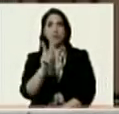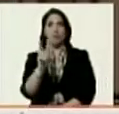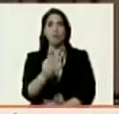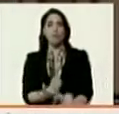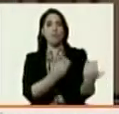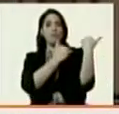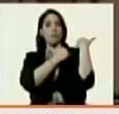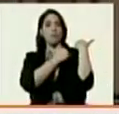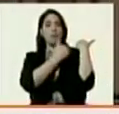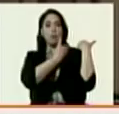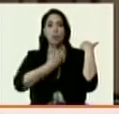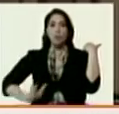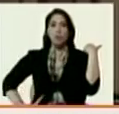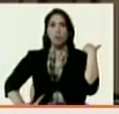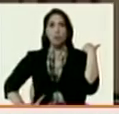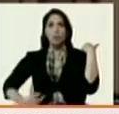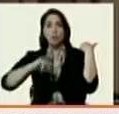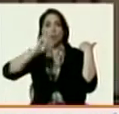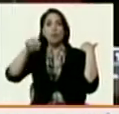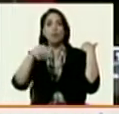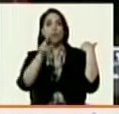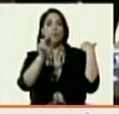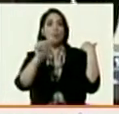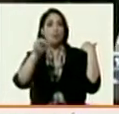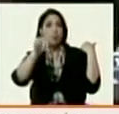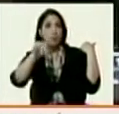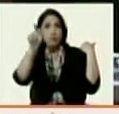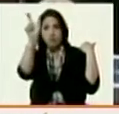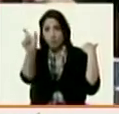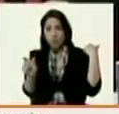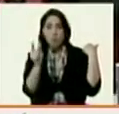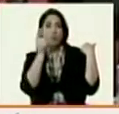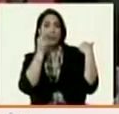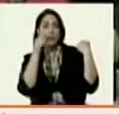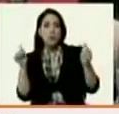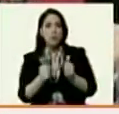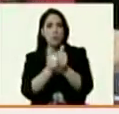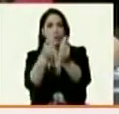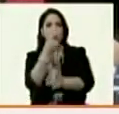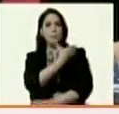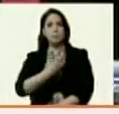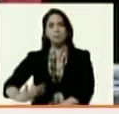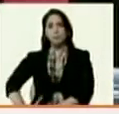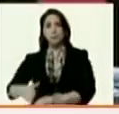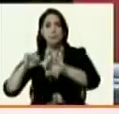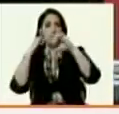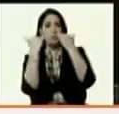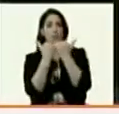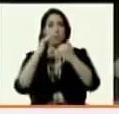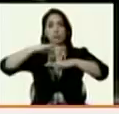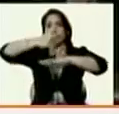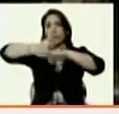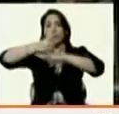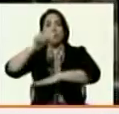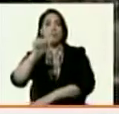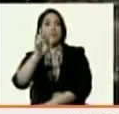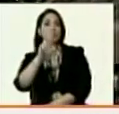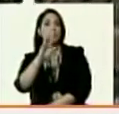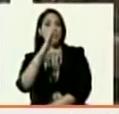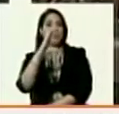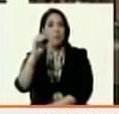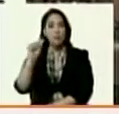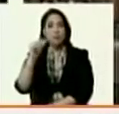por su presidente, el magistrado Juan José Mendoza Jover, acompañado por el vicepresidente de la sala, magistrado Arcadio Delgado